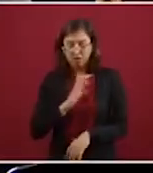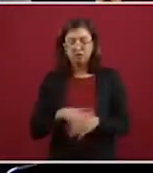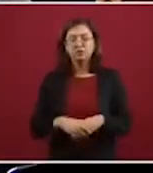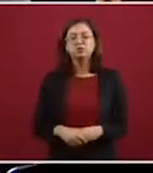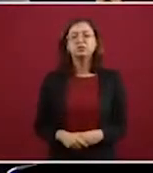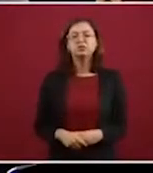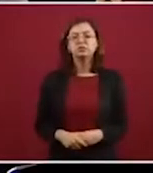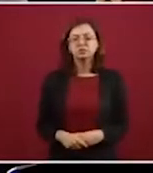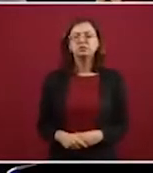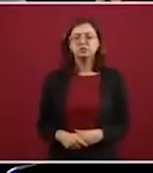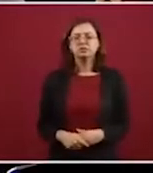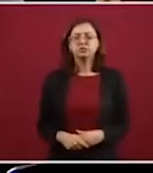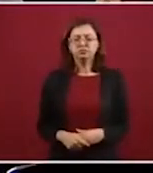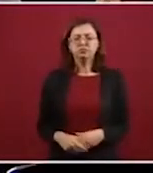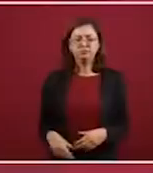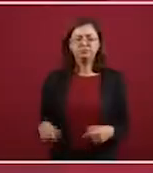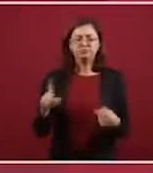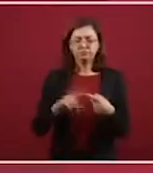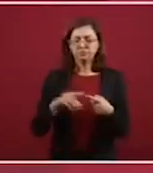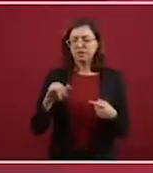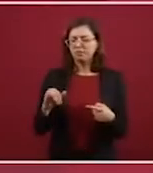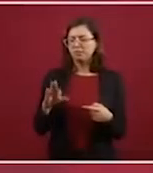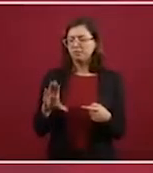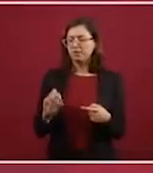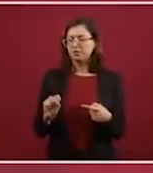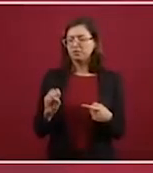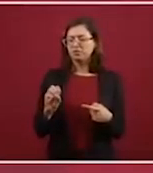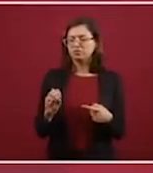Estamos trabajando con Microsoft